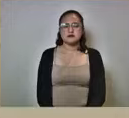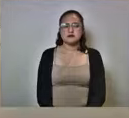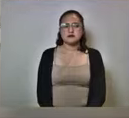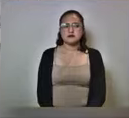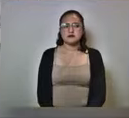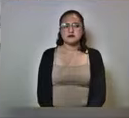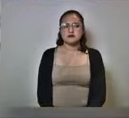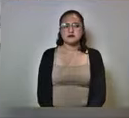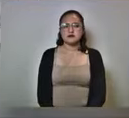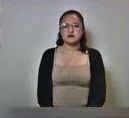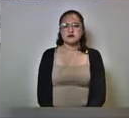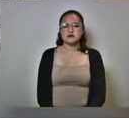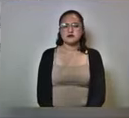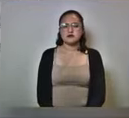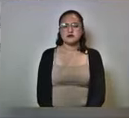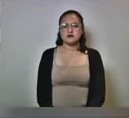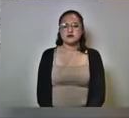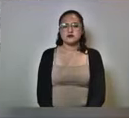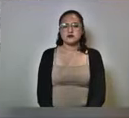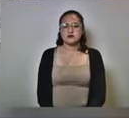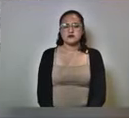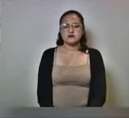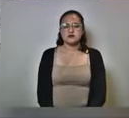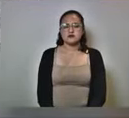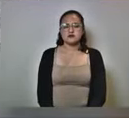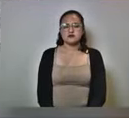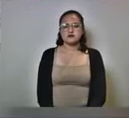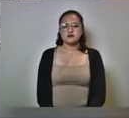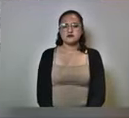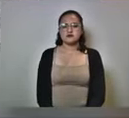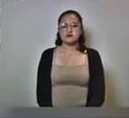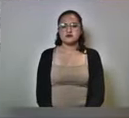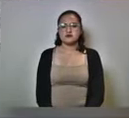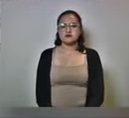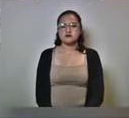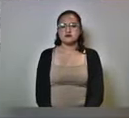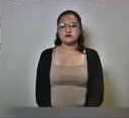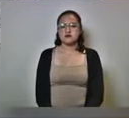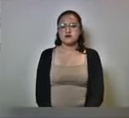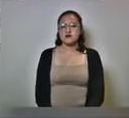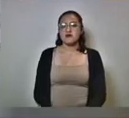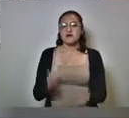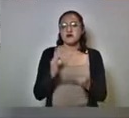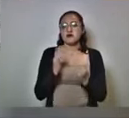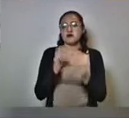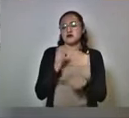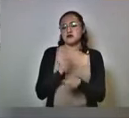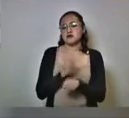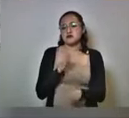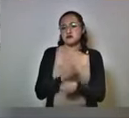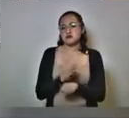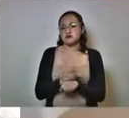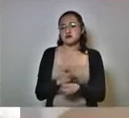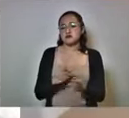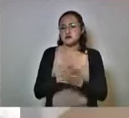No tiene licitaciones que llevar a cabo los proyectos